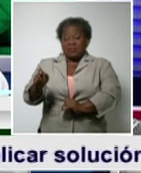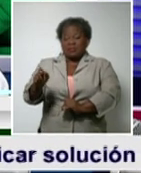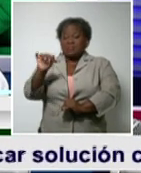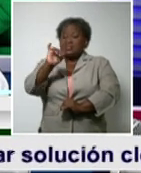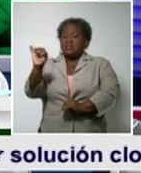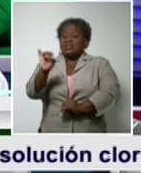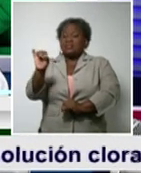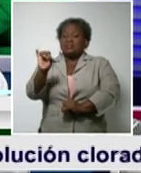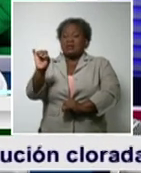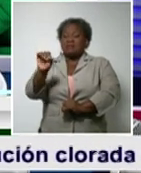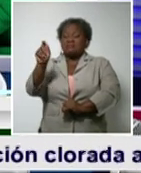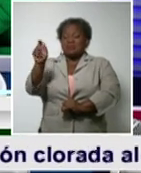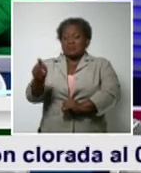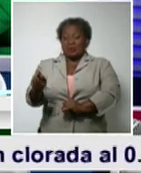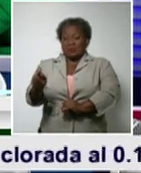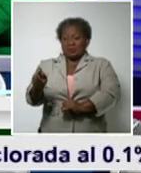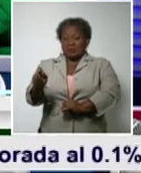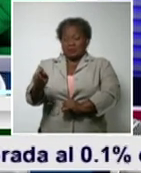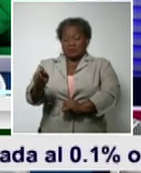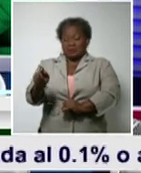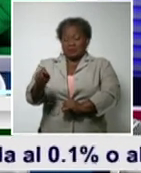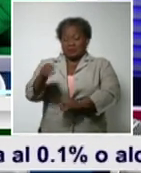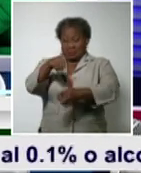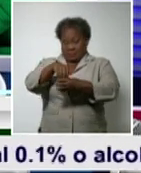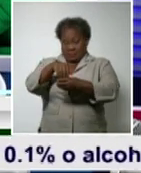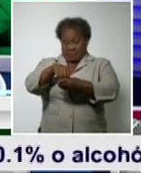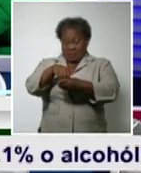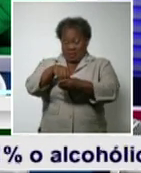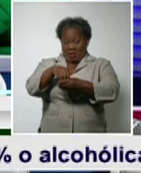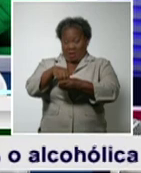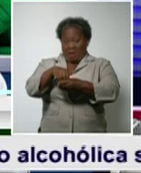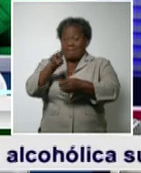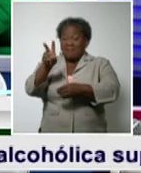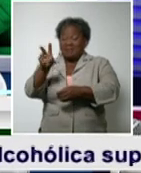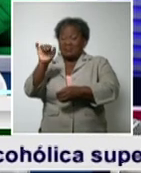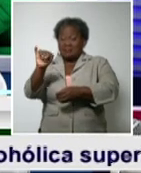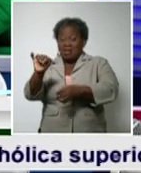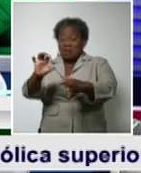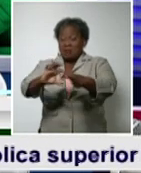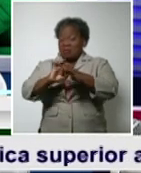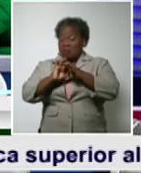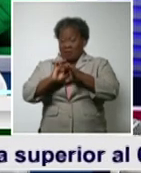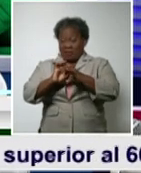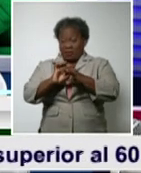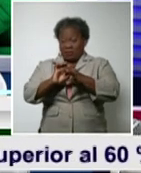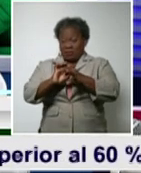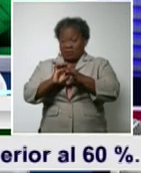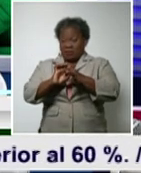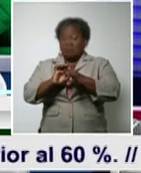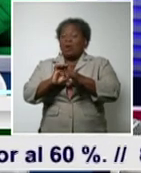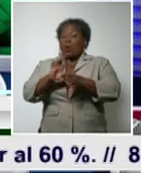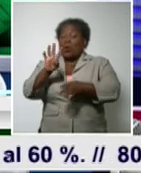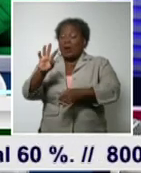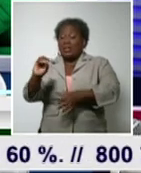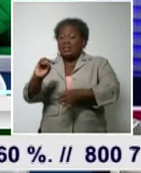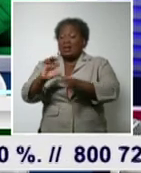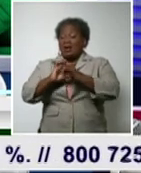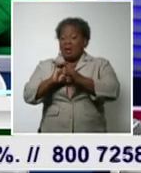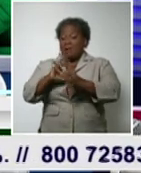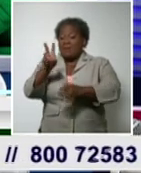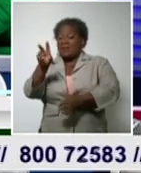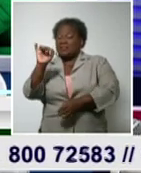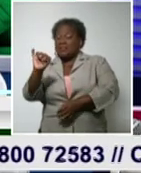66, de ellos 26 críticos y 40 graves. O sea, también